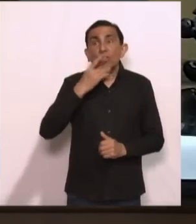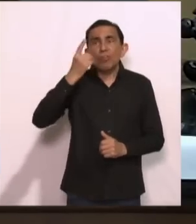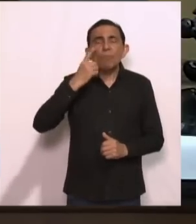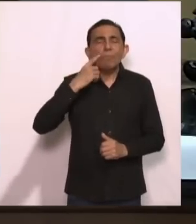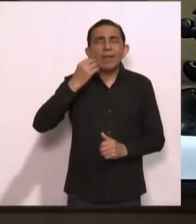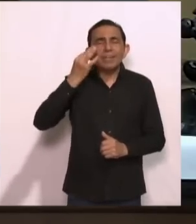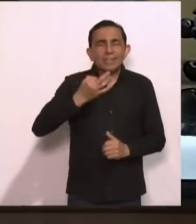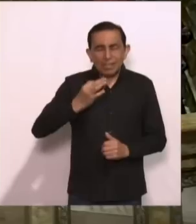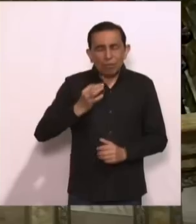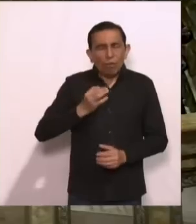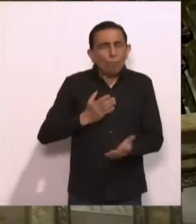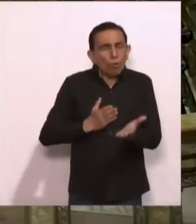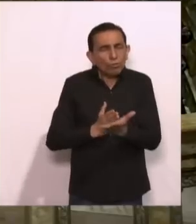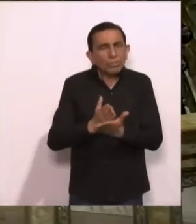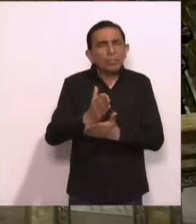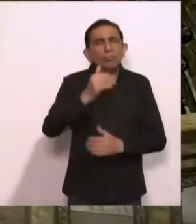los siglos.